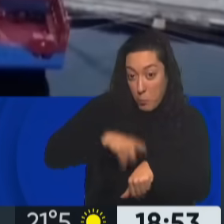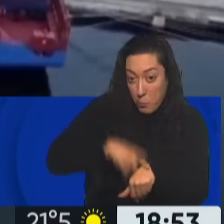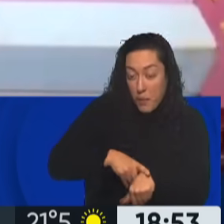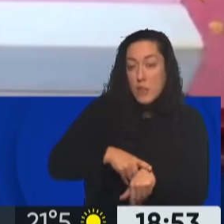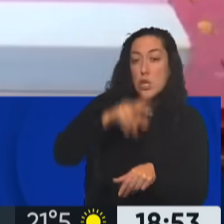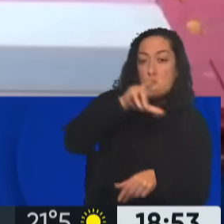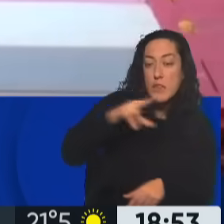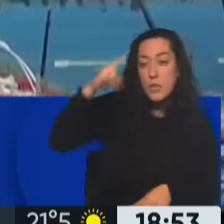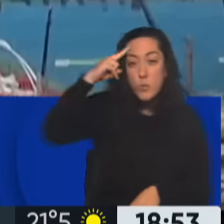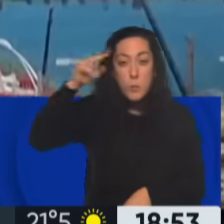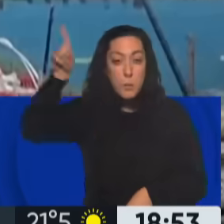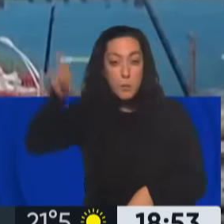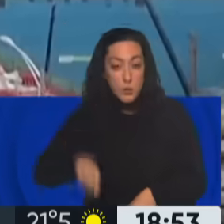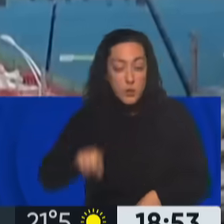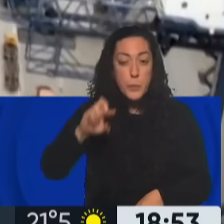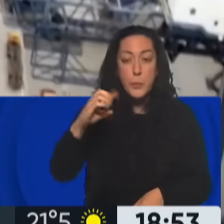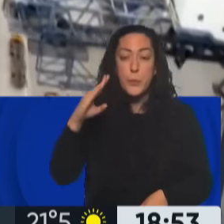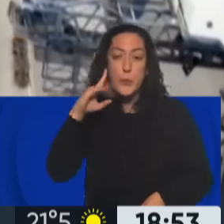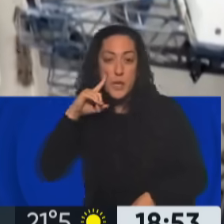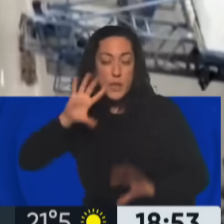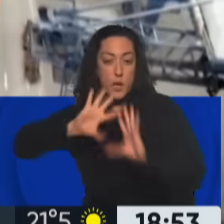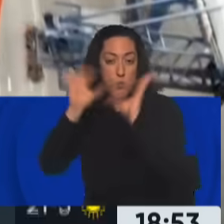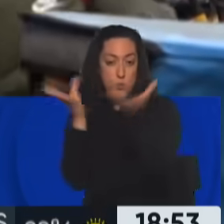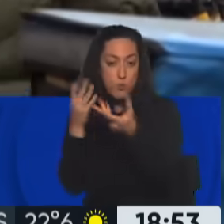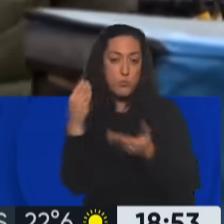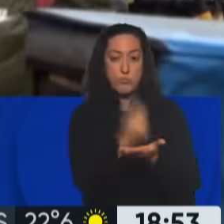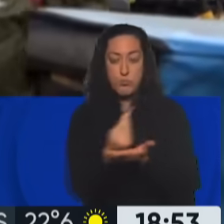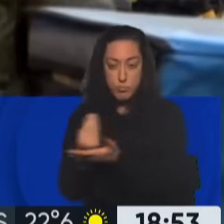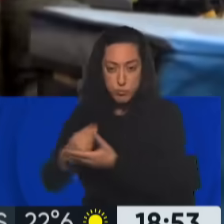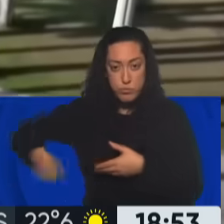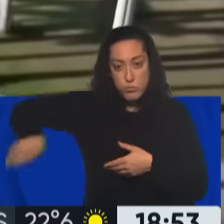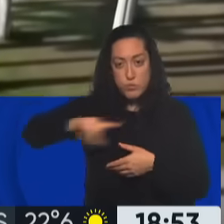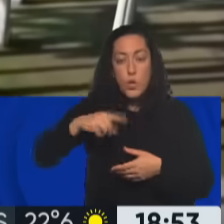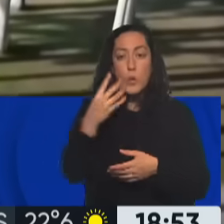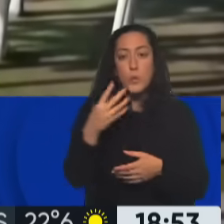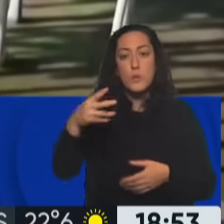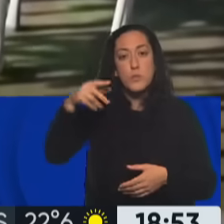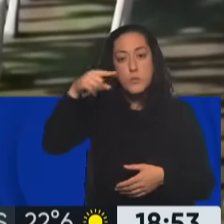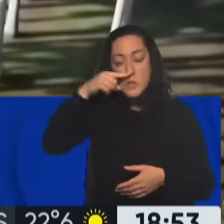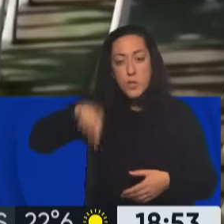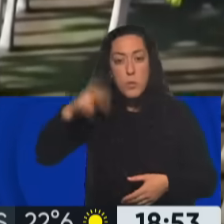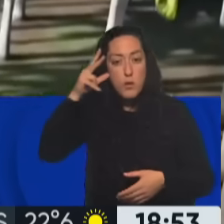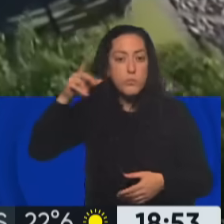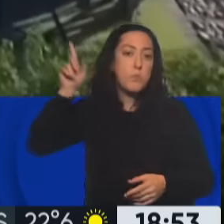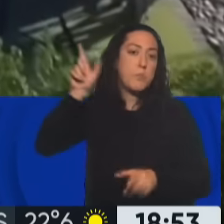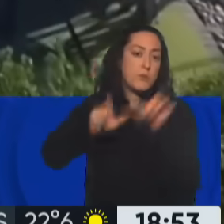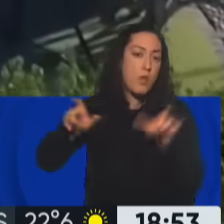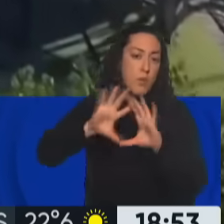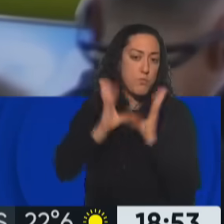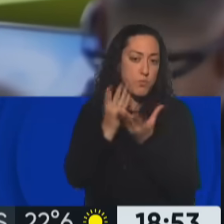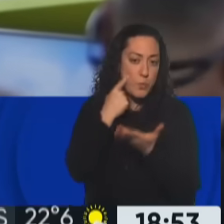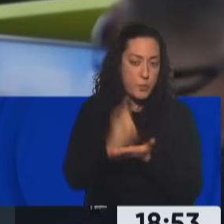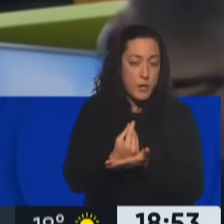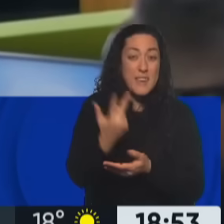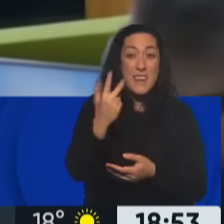el 39% del PBI mundial y más del 48% de la población global. El encuentro tuvo lugar